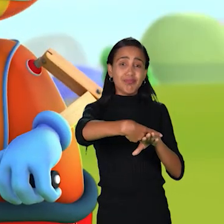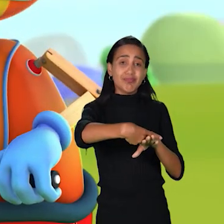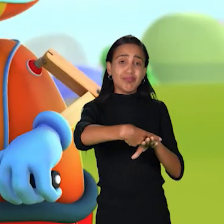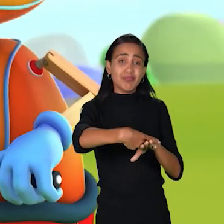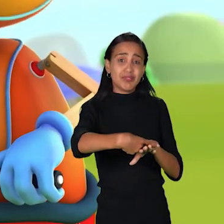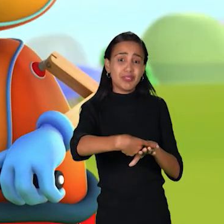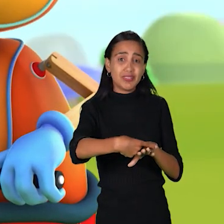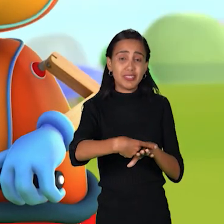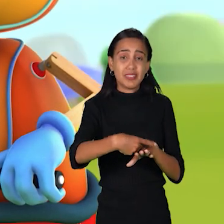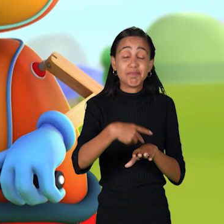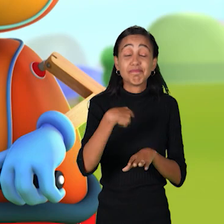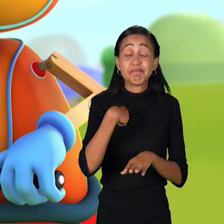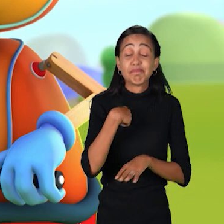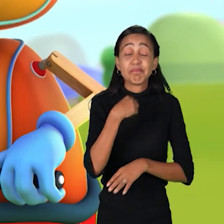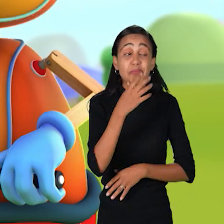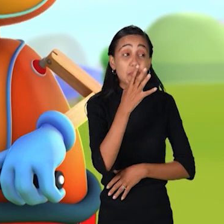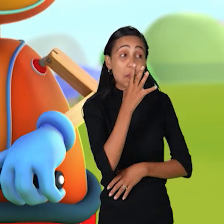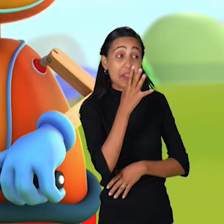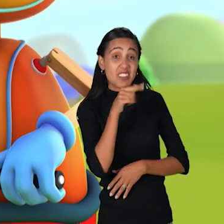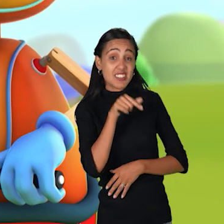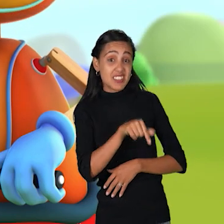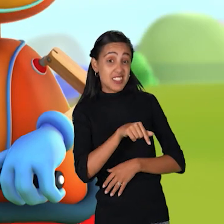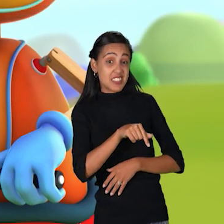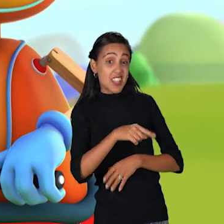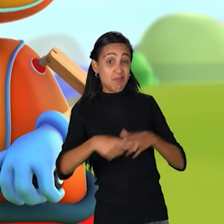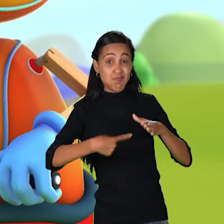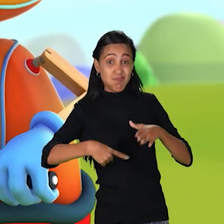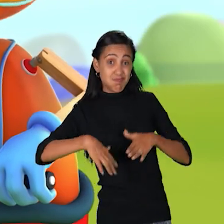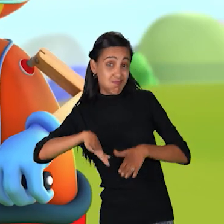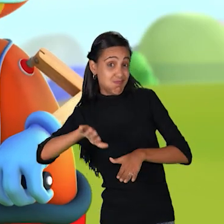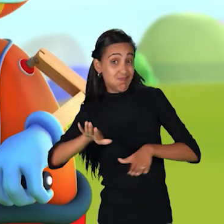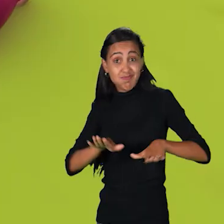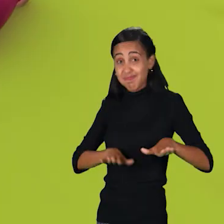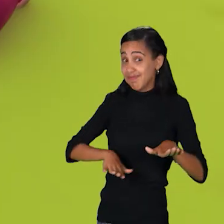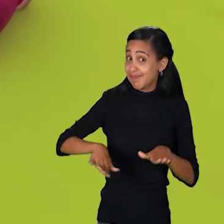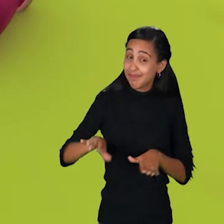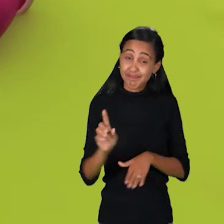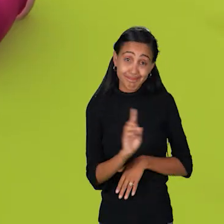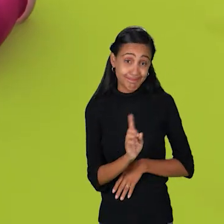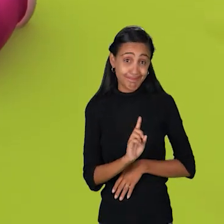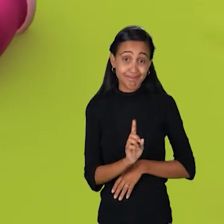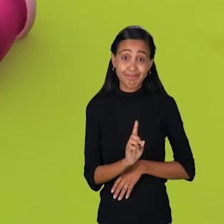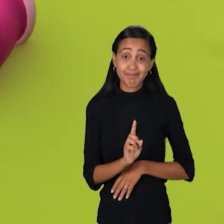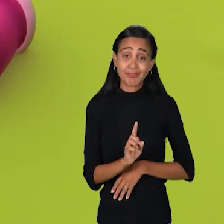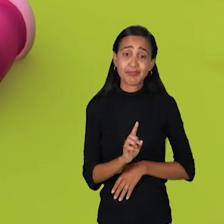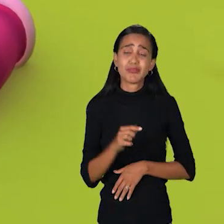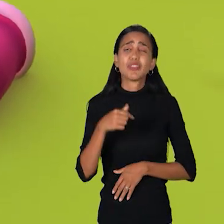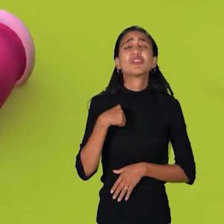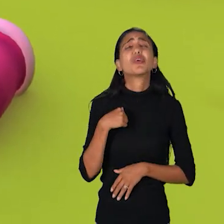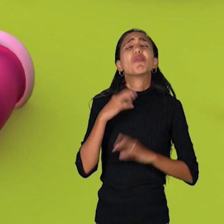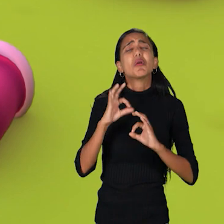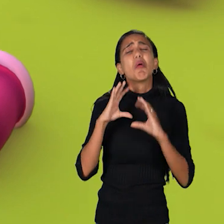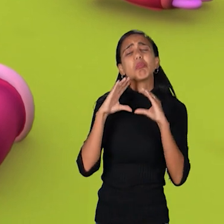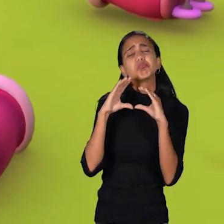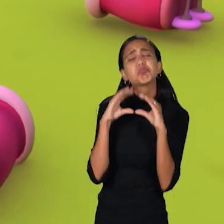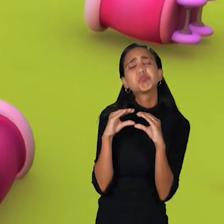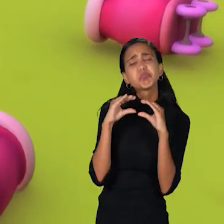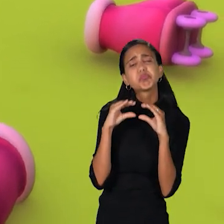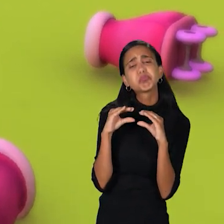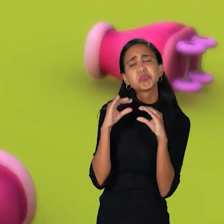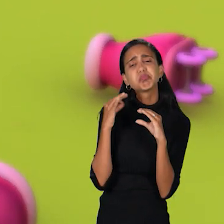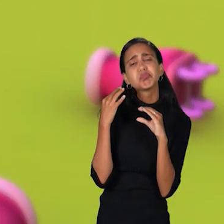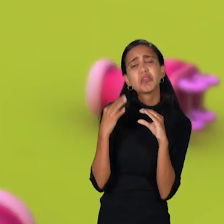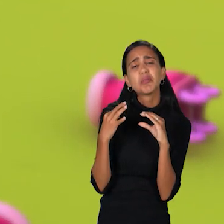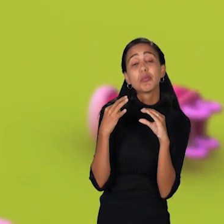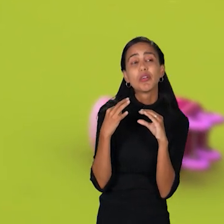¡Qué daño! Me parece a mí que los patines no son la solución. Nunca dejaré de ser un taponcito de lana.